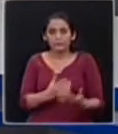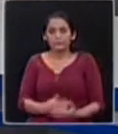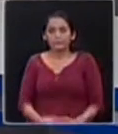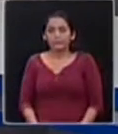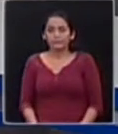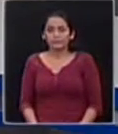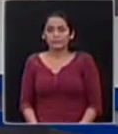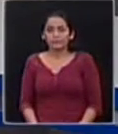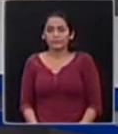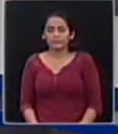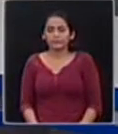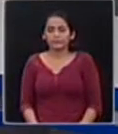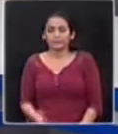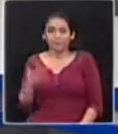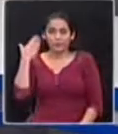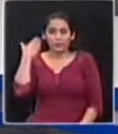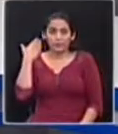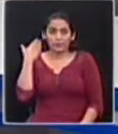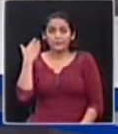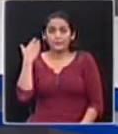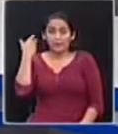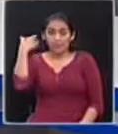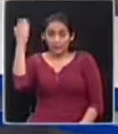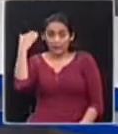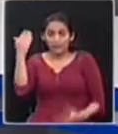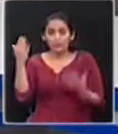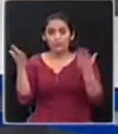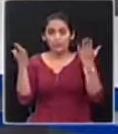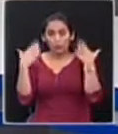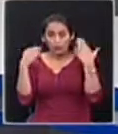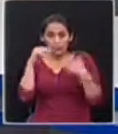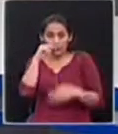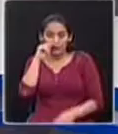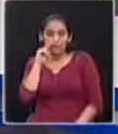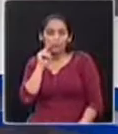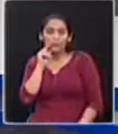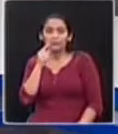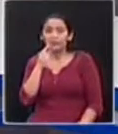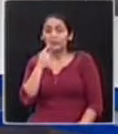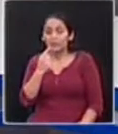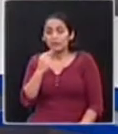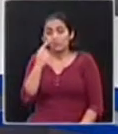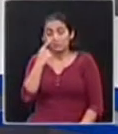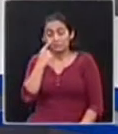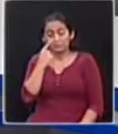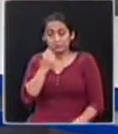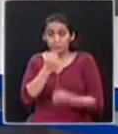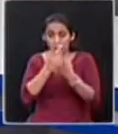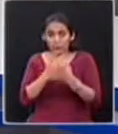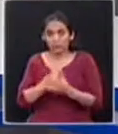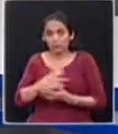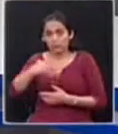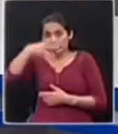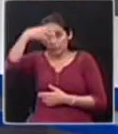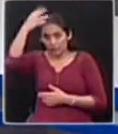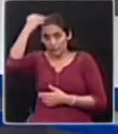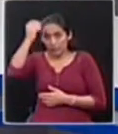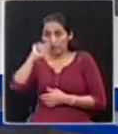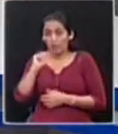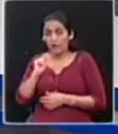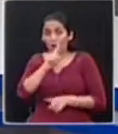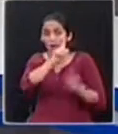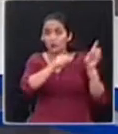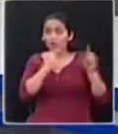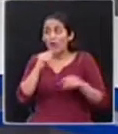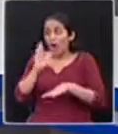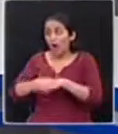el alcalde de guayaquil jaime nebot recalcó que si se encuentran pruebas sobre casos de corrupción a el vicepresidente de la república jorge